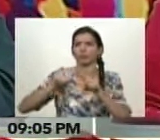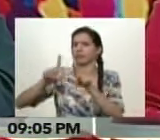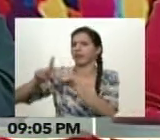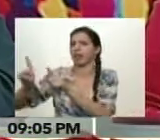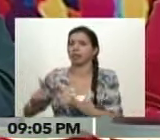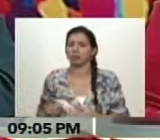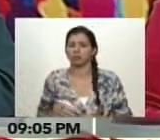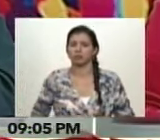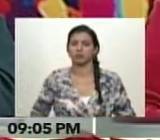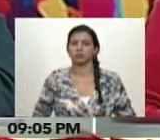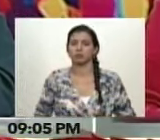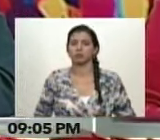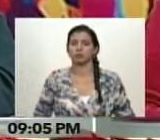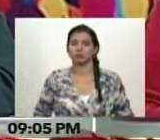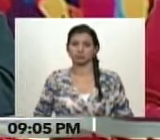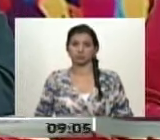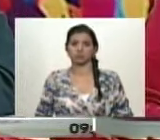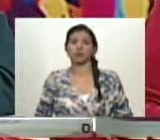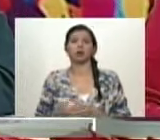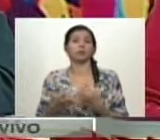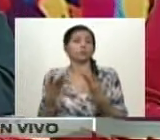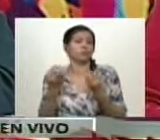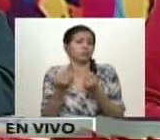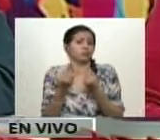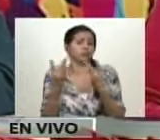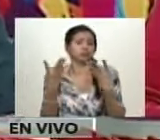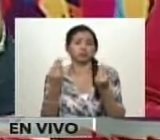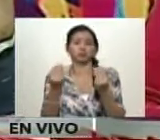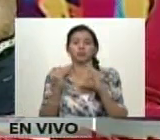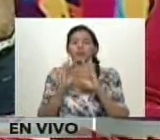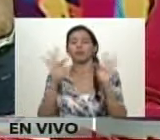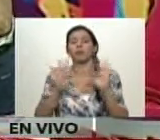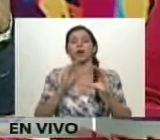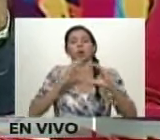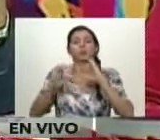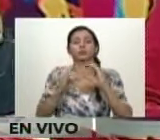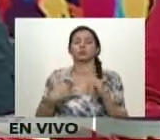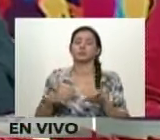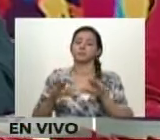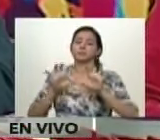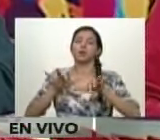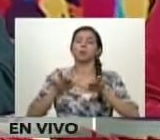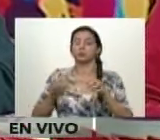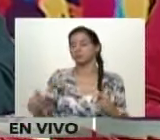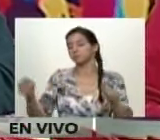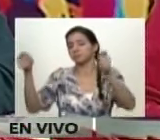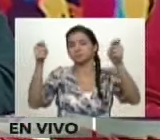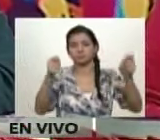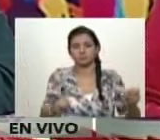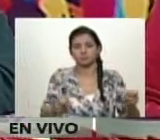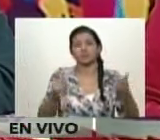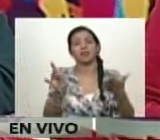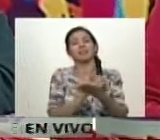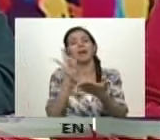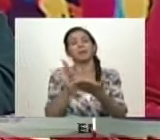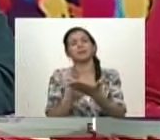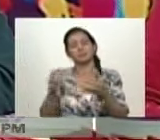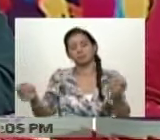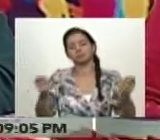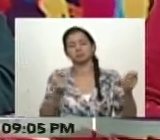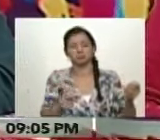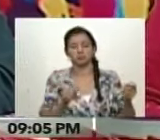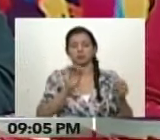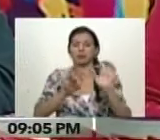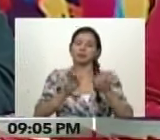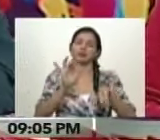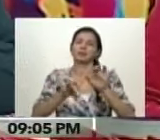Ahora que uno se comunica de mil maneras, yo agarro la computadora esa que está ahí, la tableta, y marco una